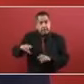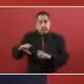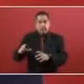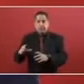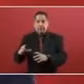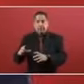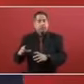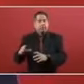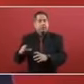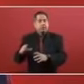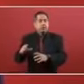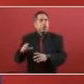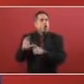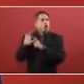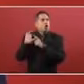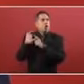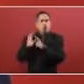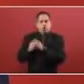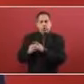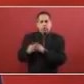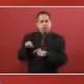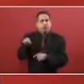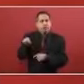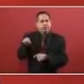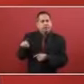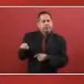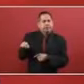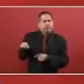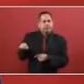la comisión